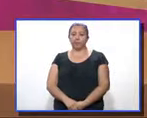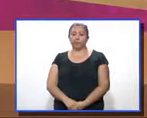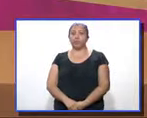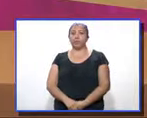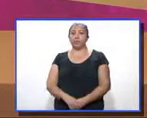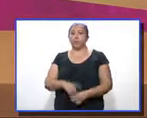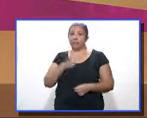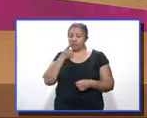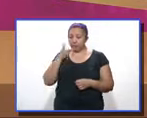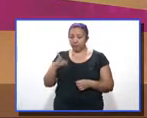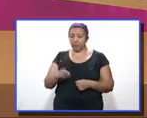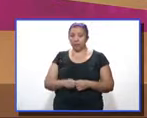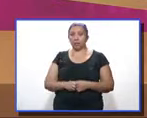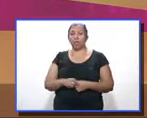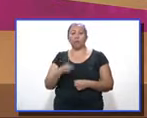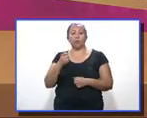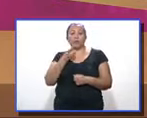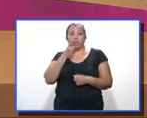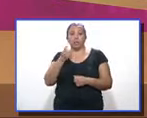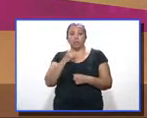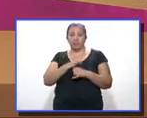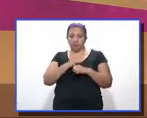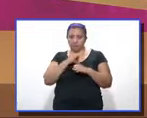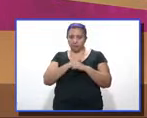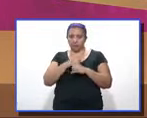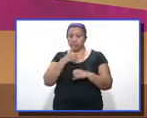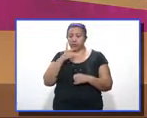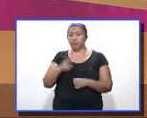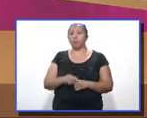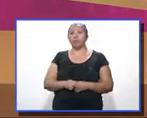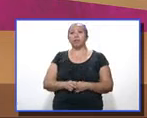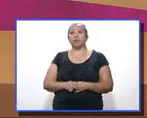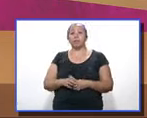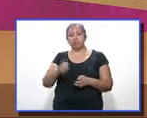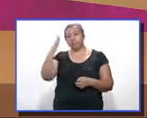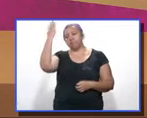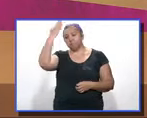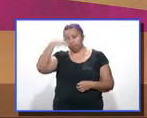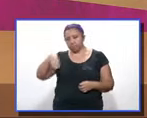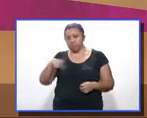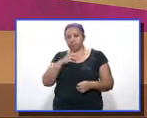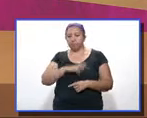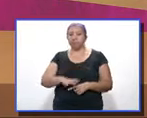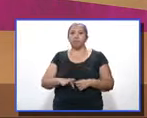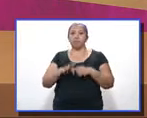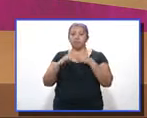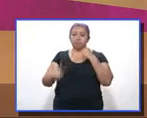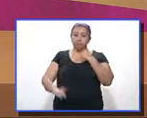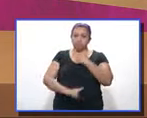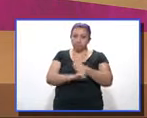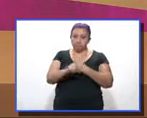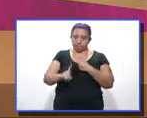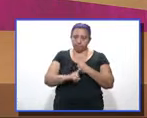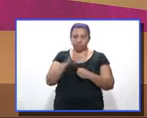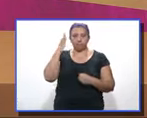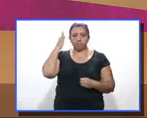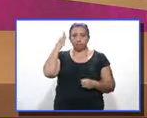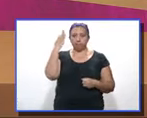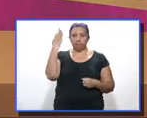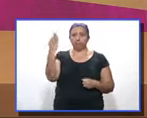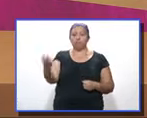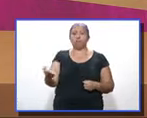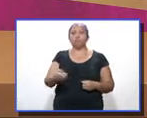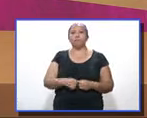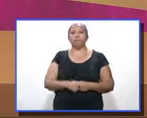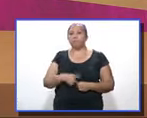El furtivismo es visible en las redes sociales y los pescadores están conscientes de que representa un problema y que a largo plazo les